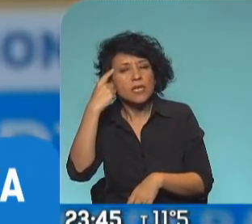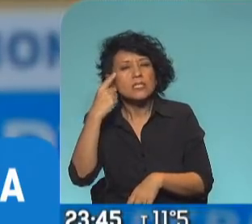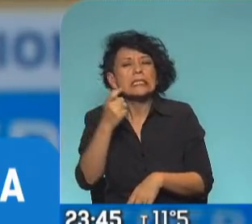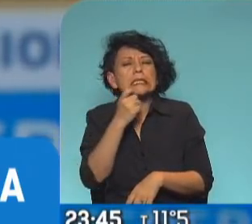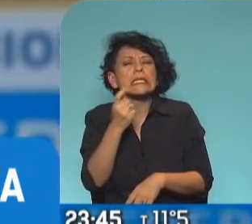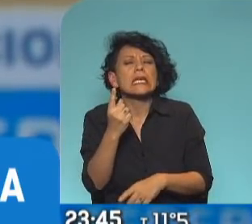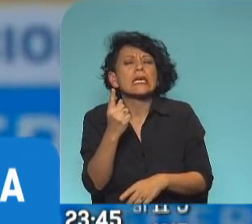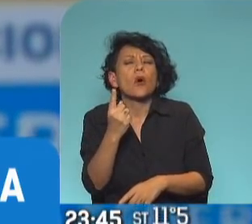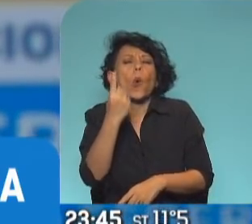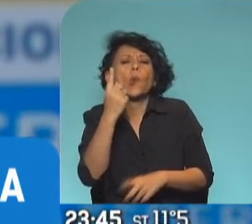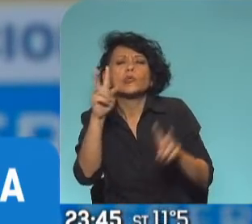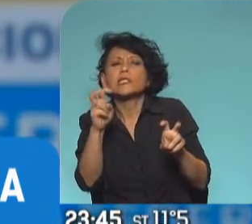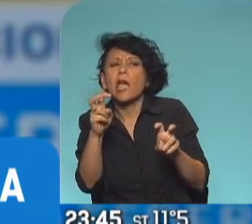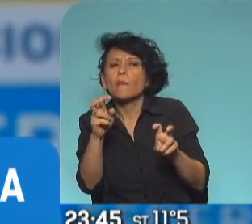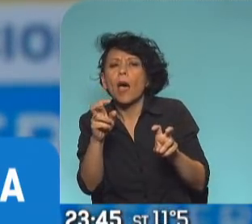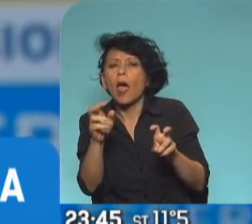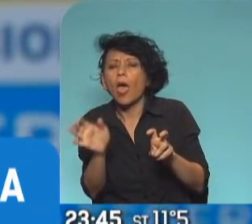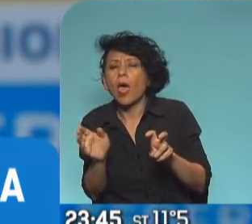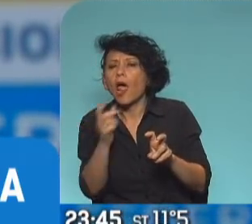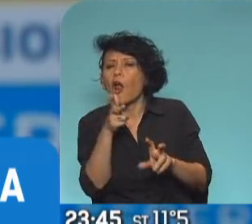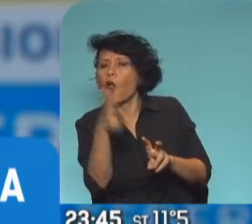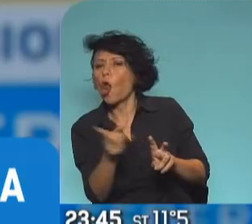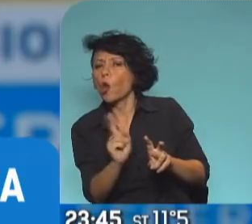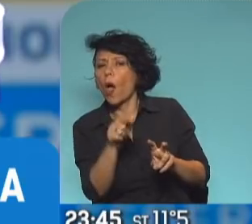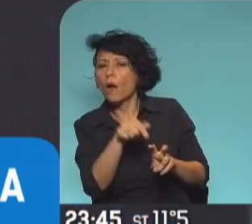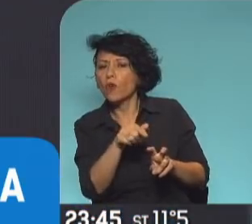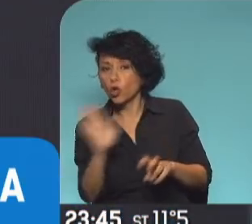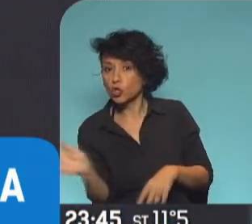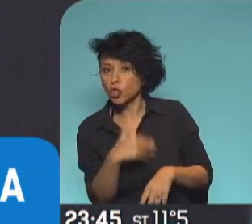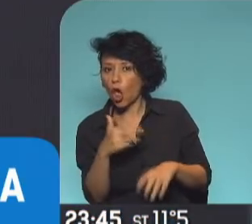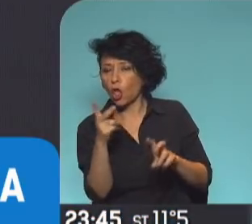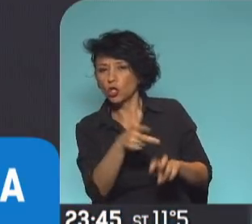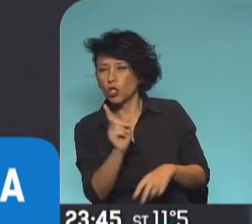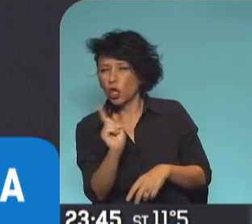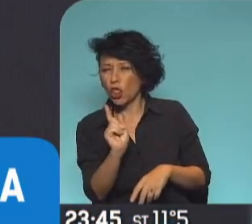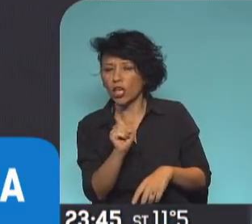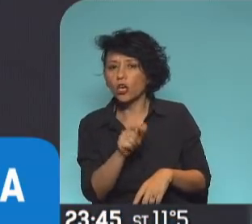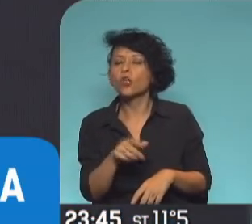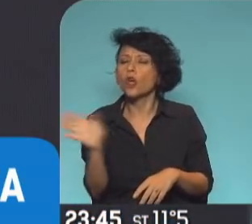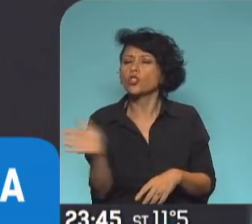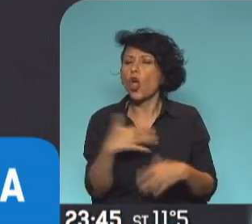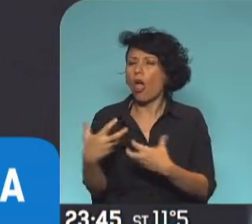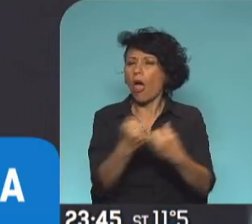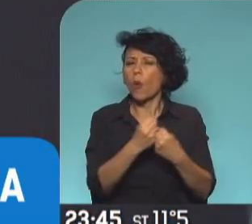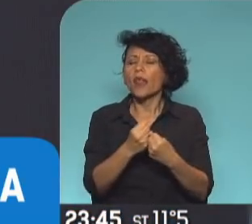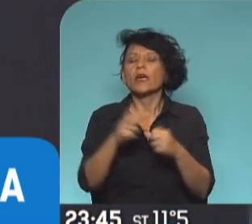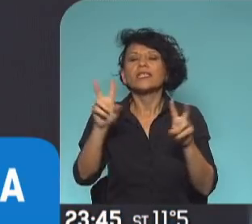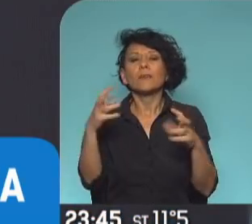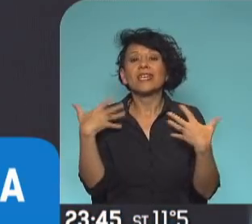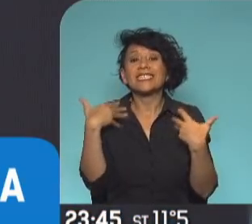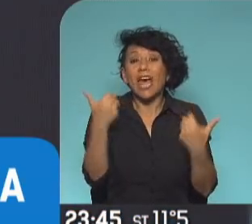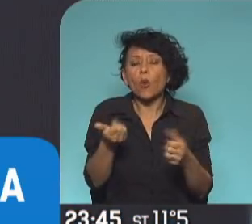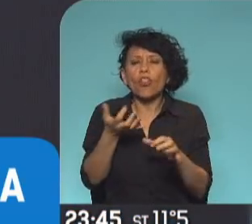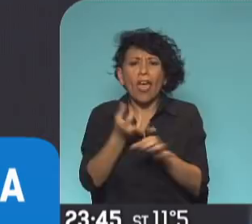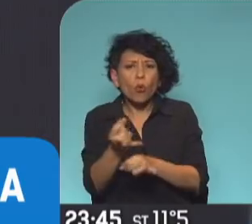flotando en el aire que se había intentado evadir por parte de todos. No, coincidíamos que el tema de salud y